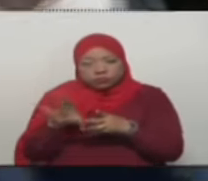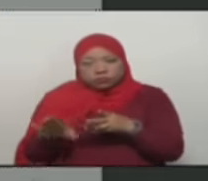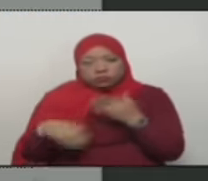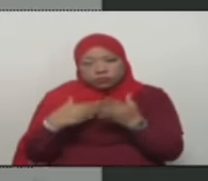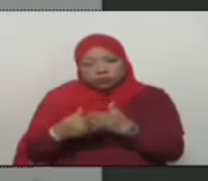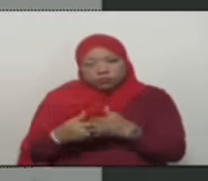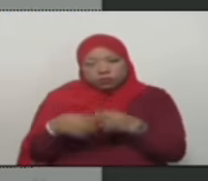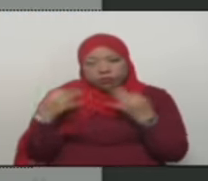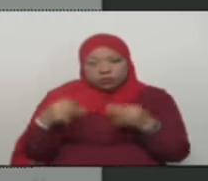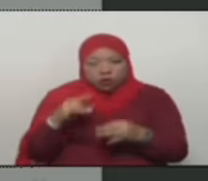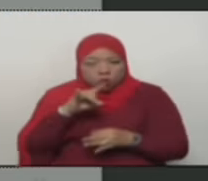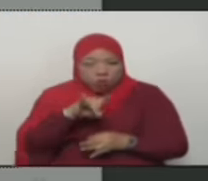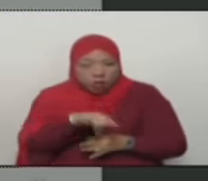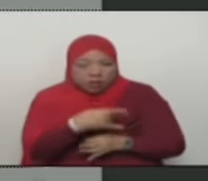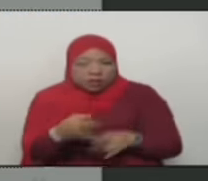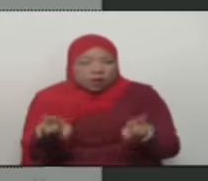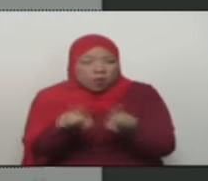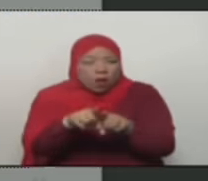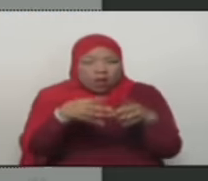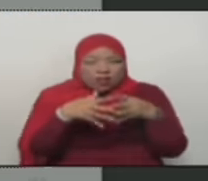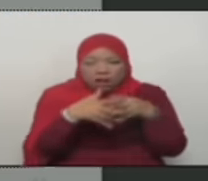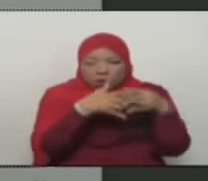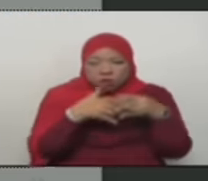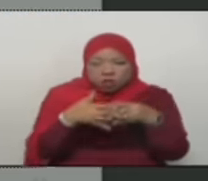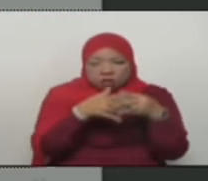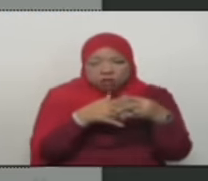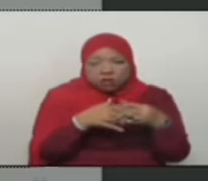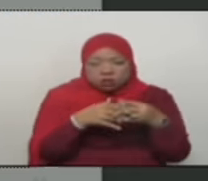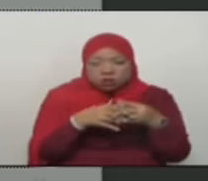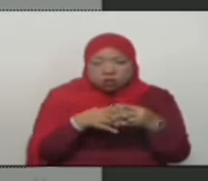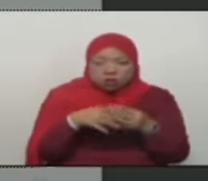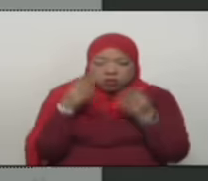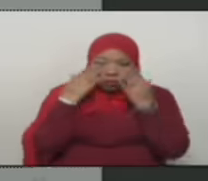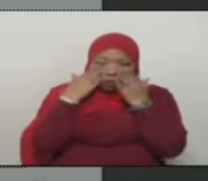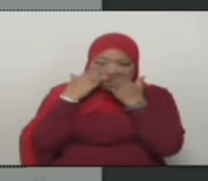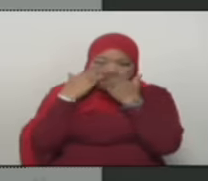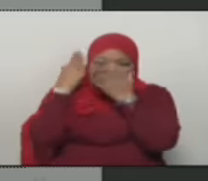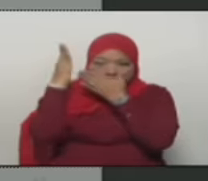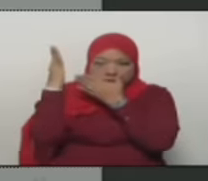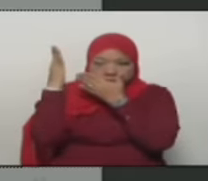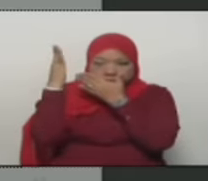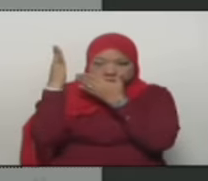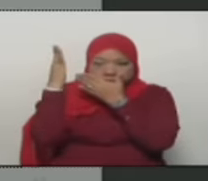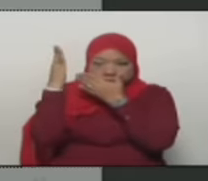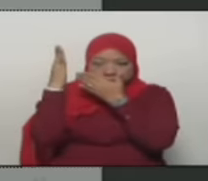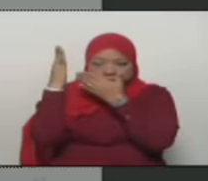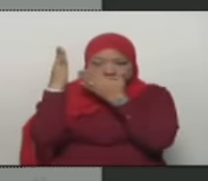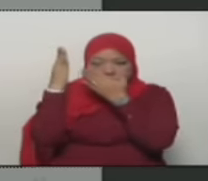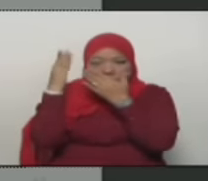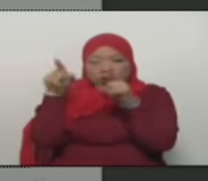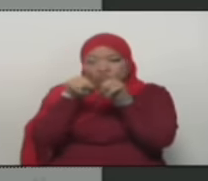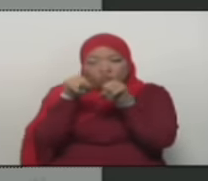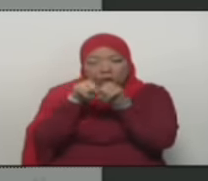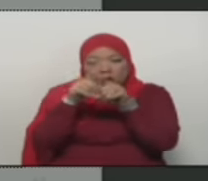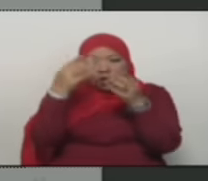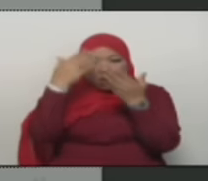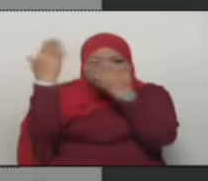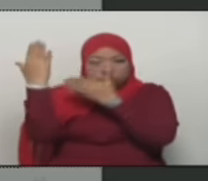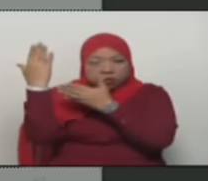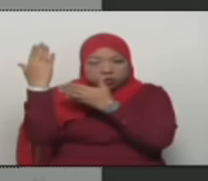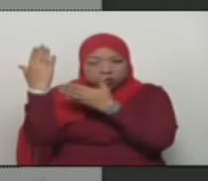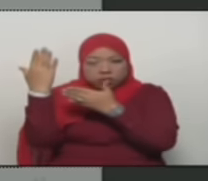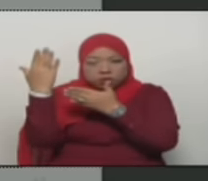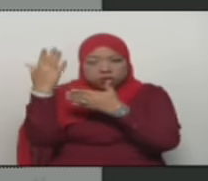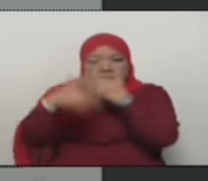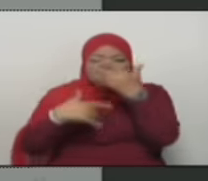científicos de la Universidad de Harvard, aquí, claro, aquí utilizaron mucho más hierro. Ahí está el de Hausmann, exacto, que fue igual, Instituto de Tecnología de Massachusetts. Una serie